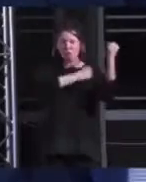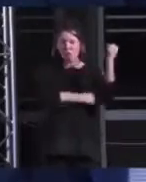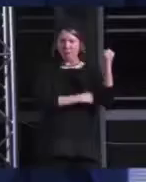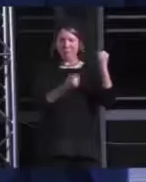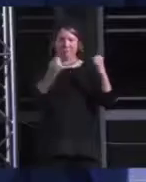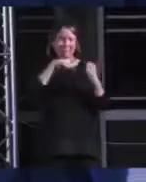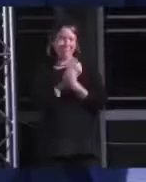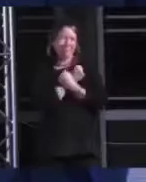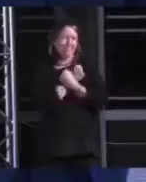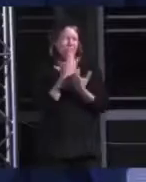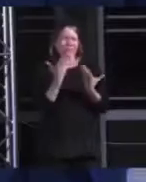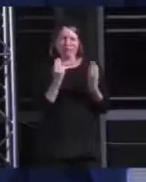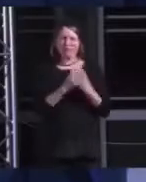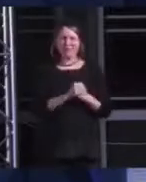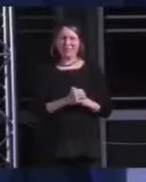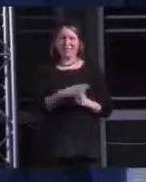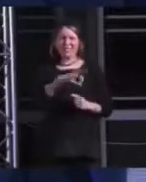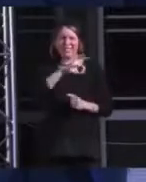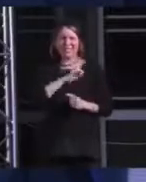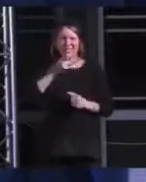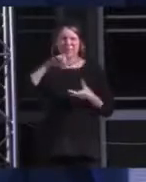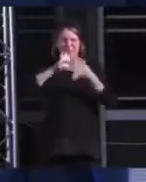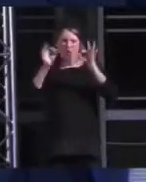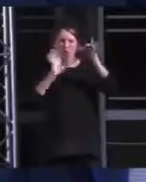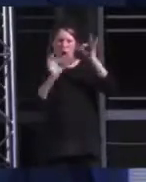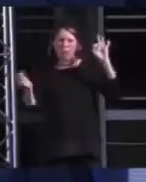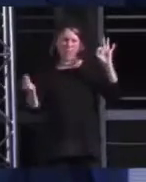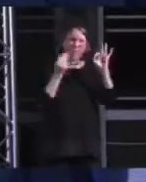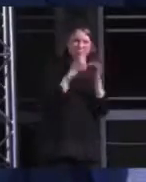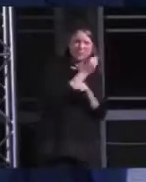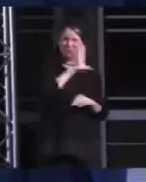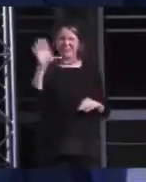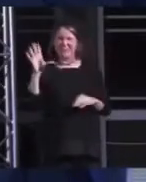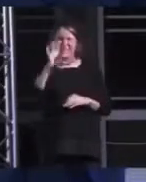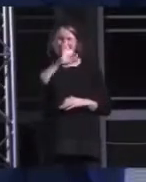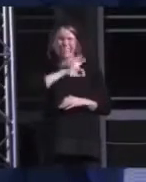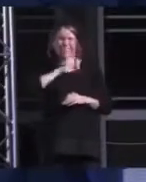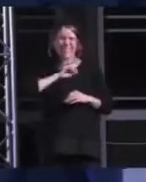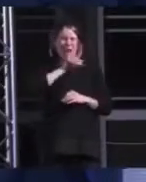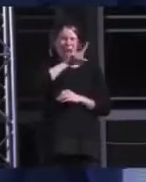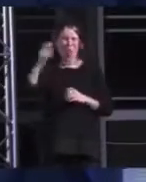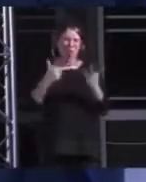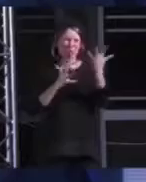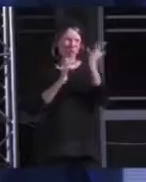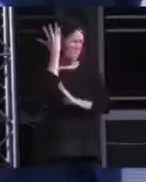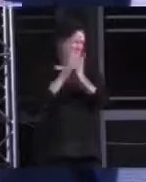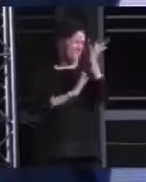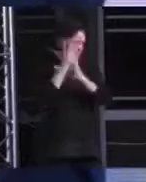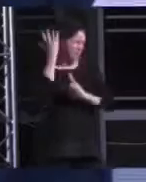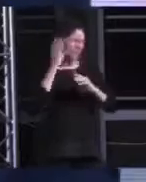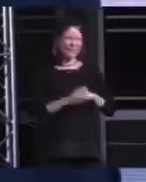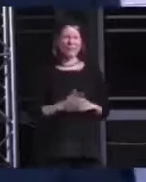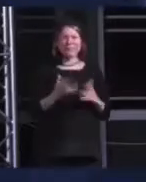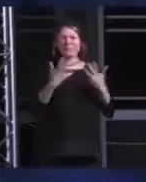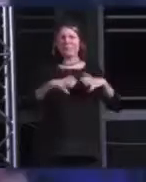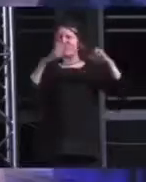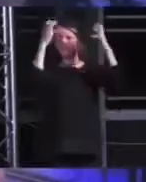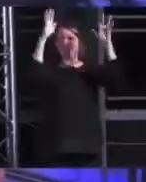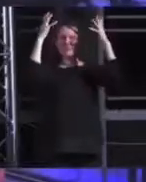todos queremos muchísimo. Es nuestro olímpico por excelencia, ¡Javier Cienfuegos!